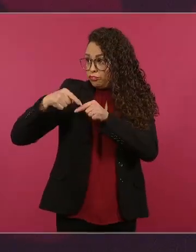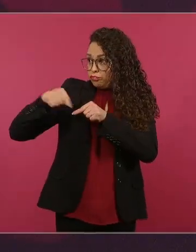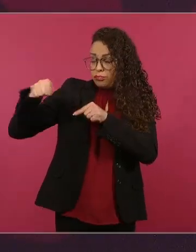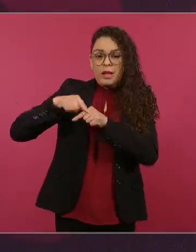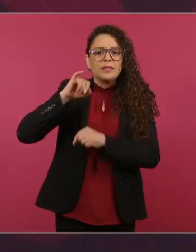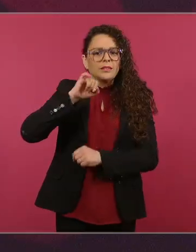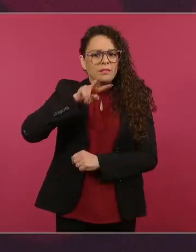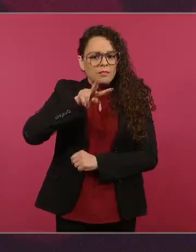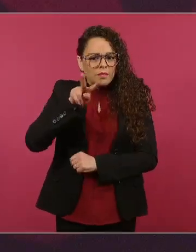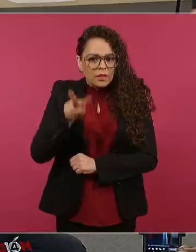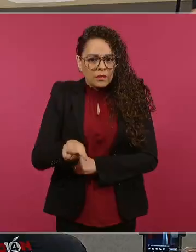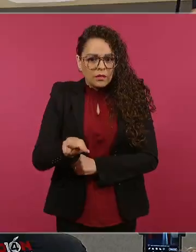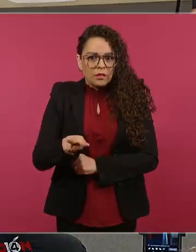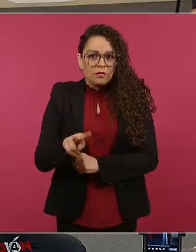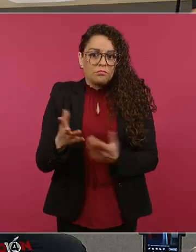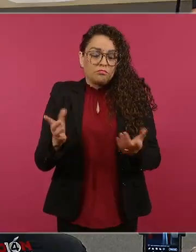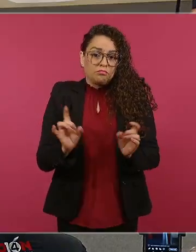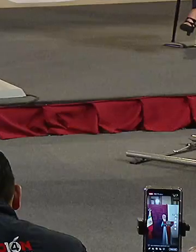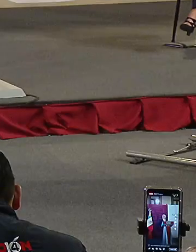por cuestiones de geopolítica.